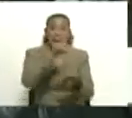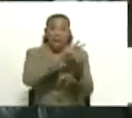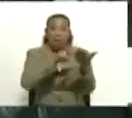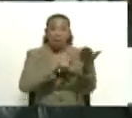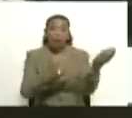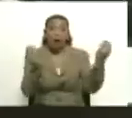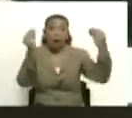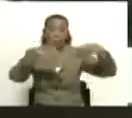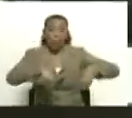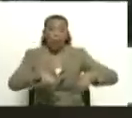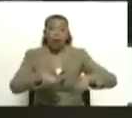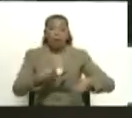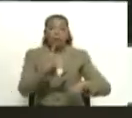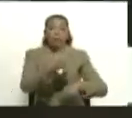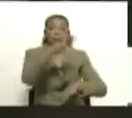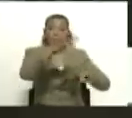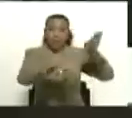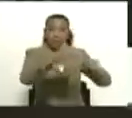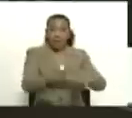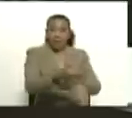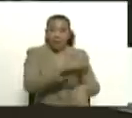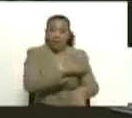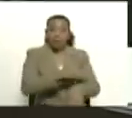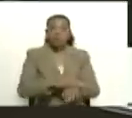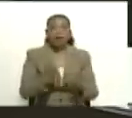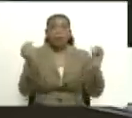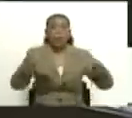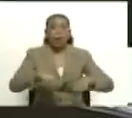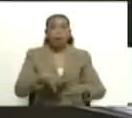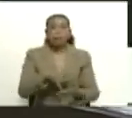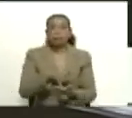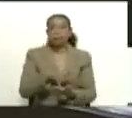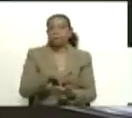acuerdo, parece que este acuerdo como que vino flojo.